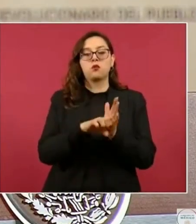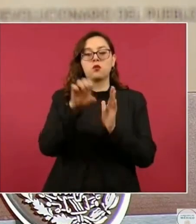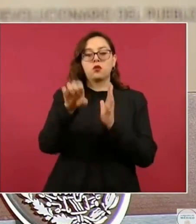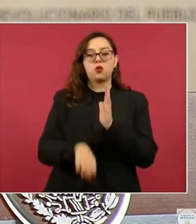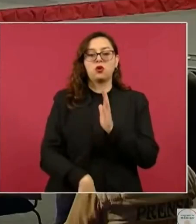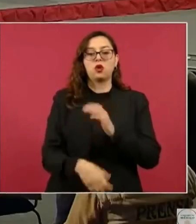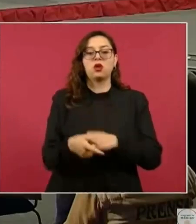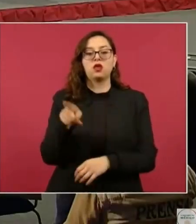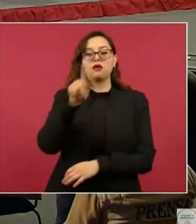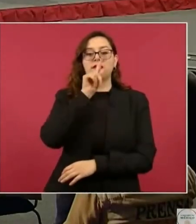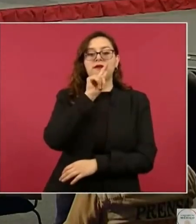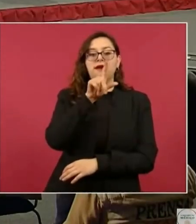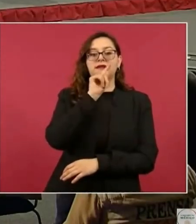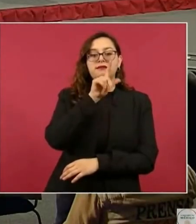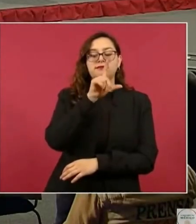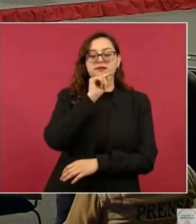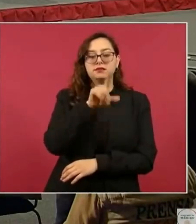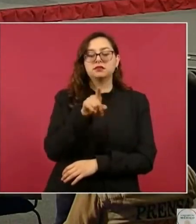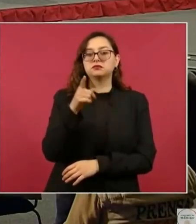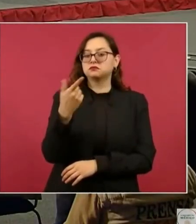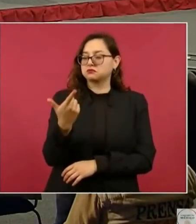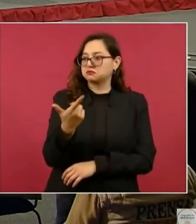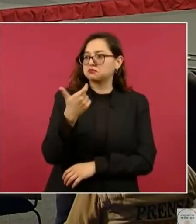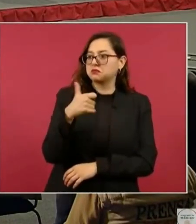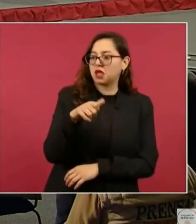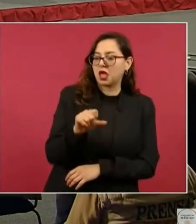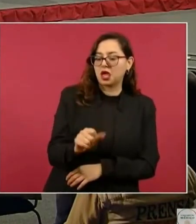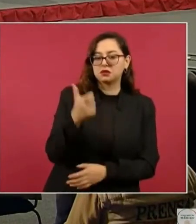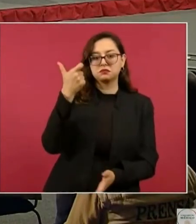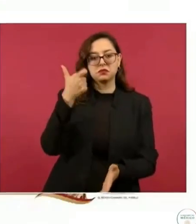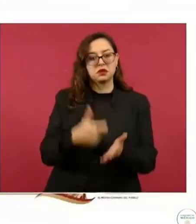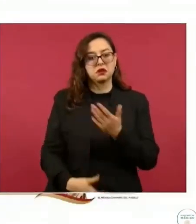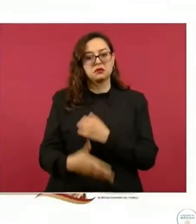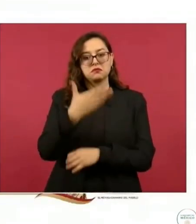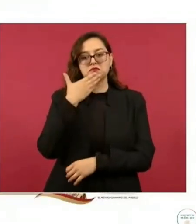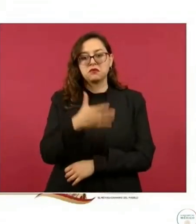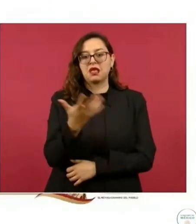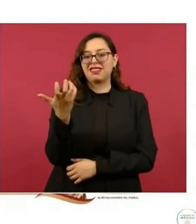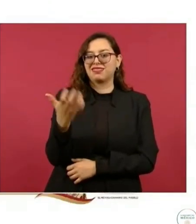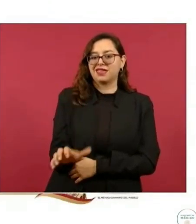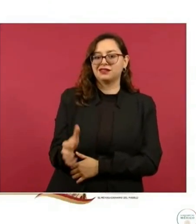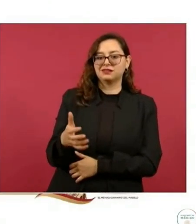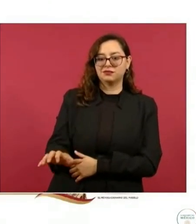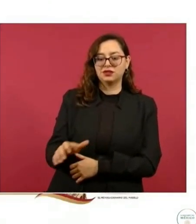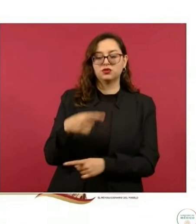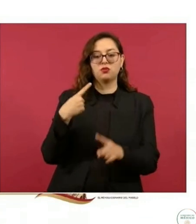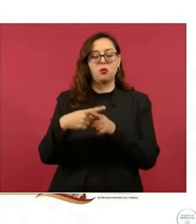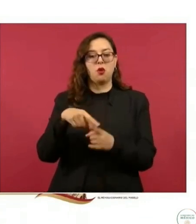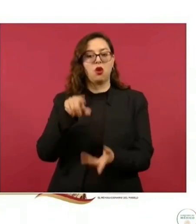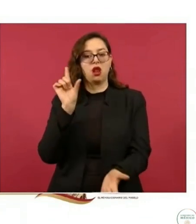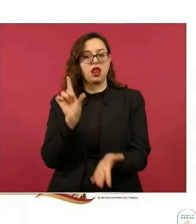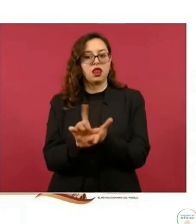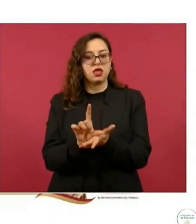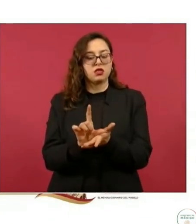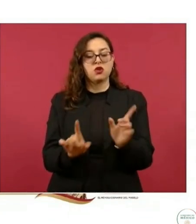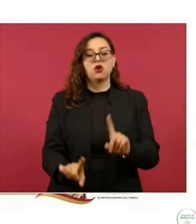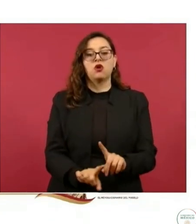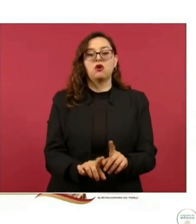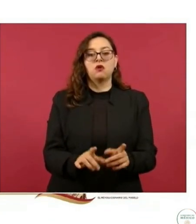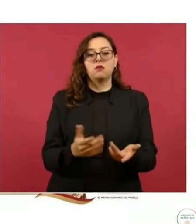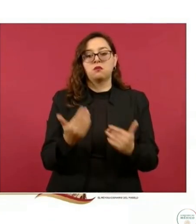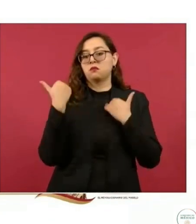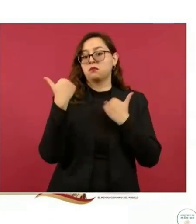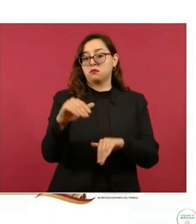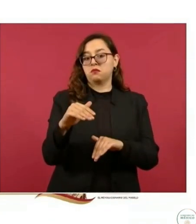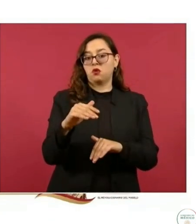Zapotlanejo, Jalisco, tiene un precio al público de 10 pesos con 61 centavos al litro, mientras que el precio máximo